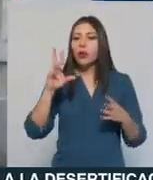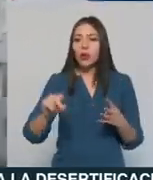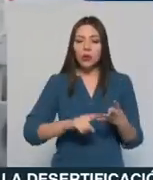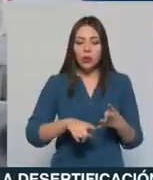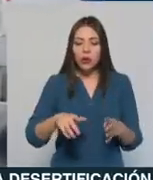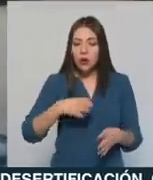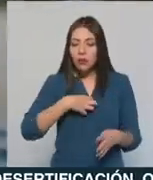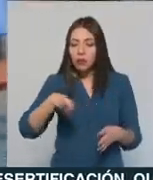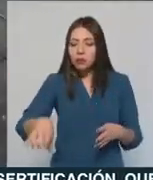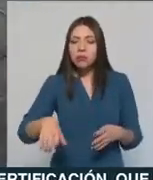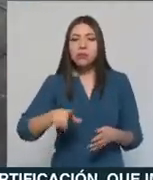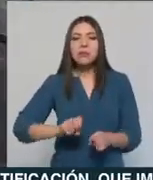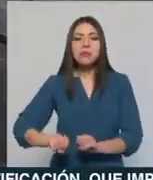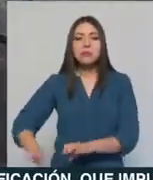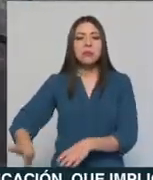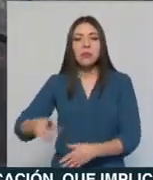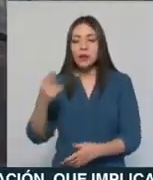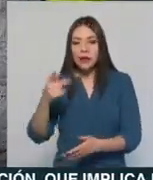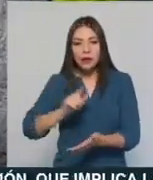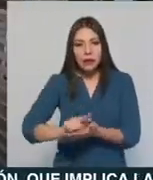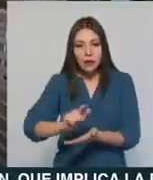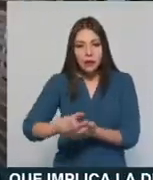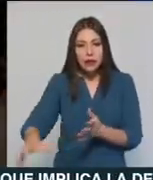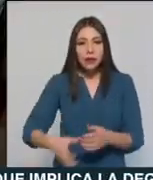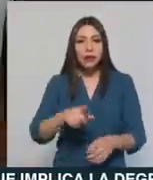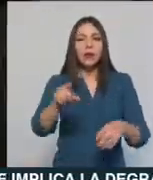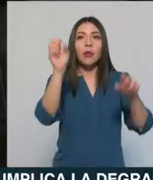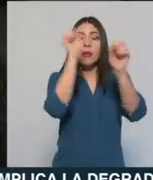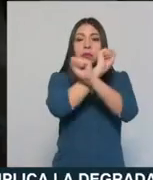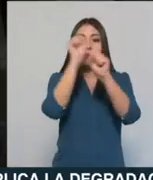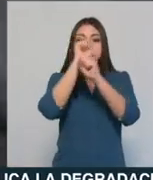tronar cohetes o hacer fogatas, revender